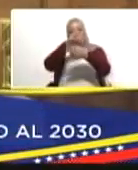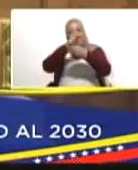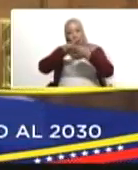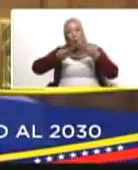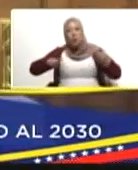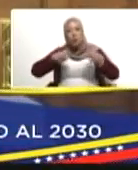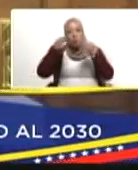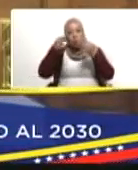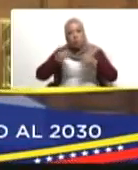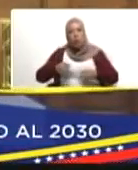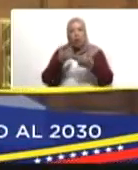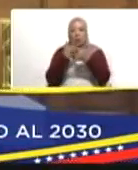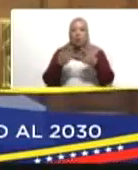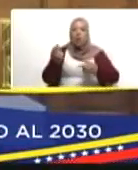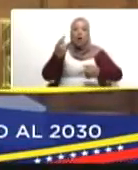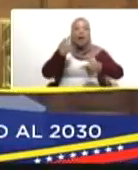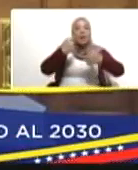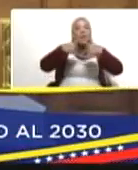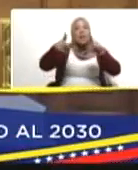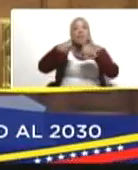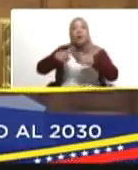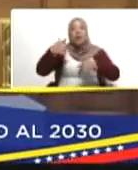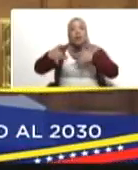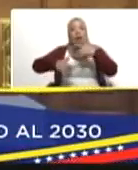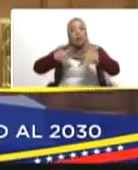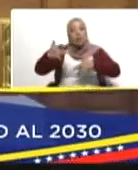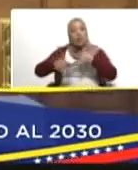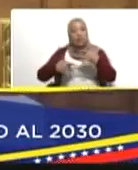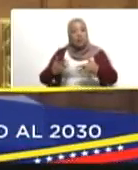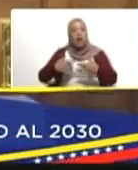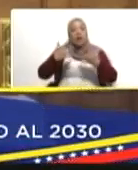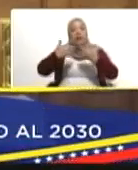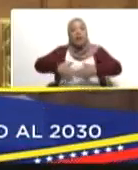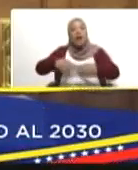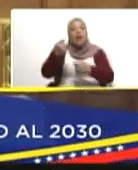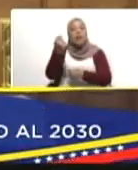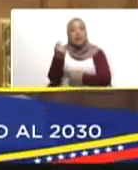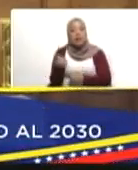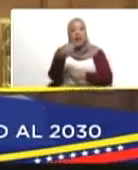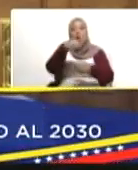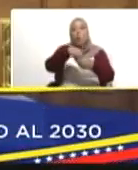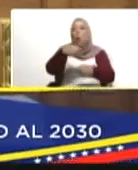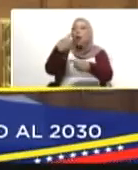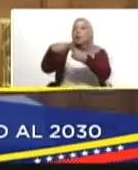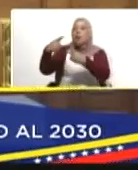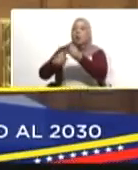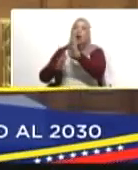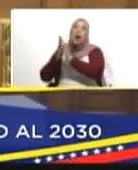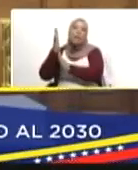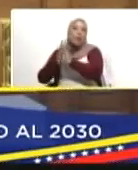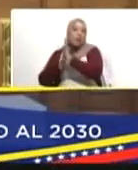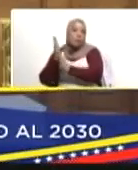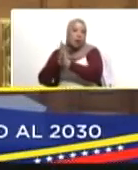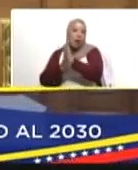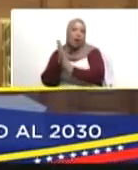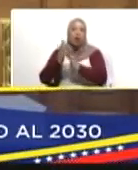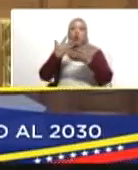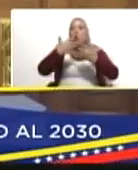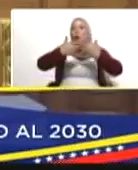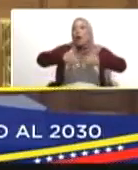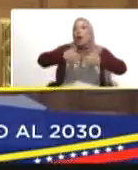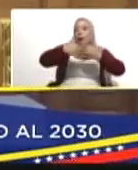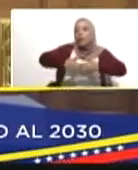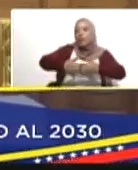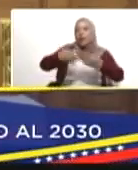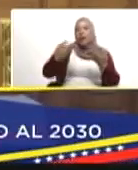modelo de diversificación incluyente económica de car a un nuevo modelo exportador